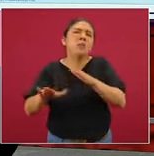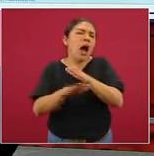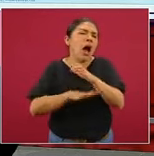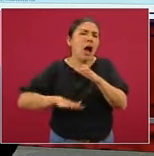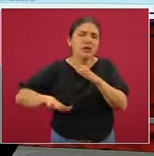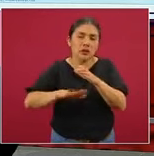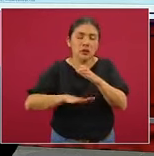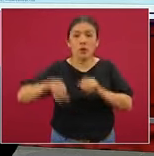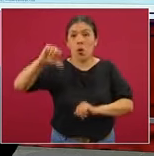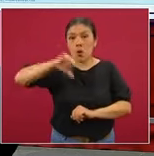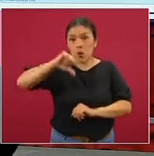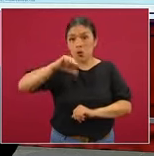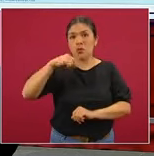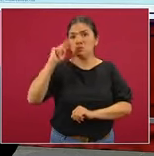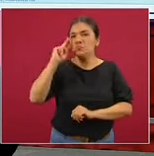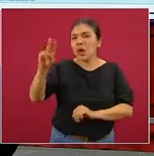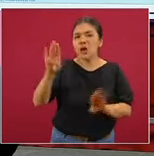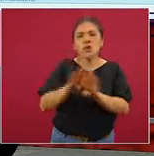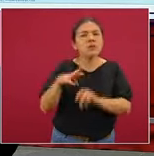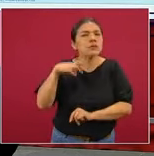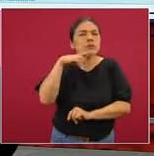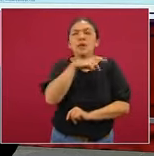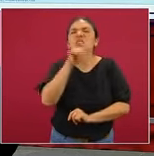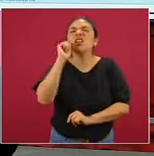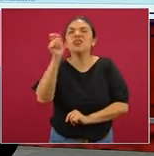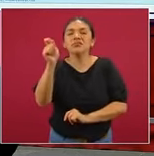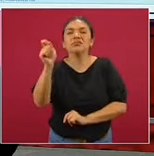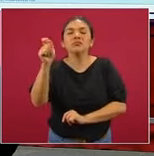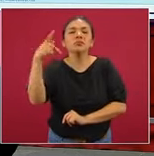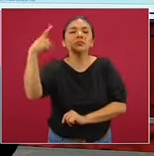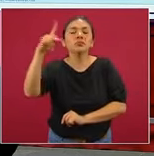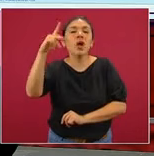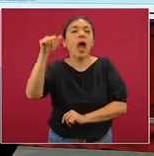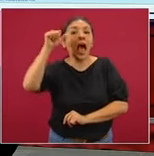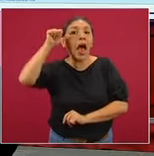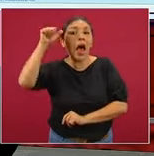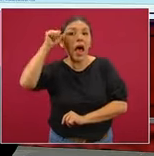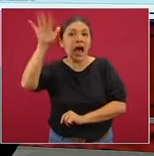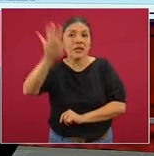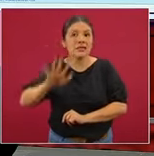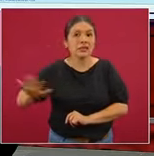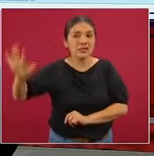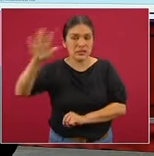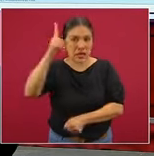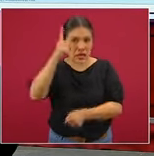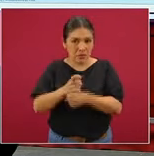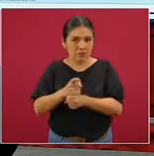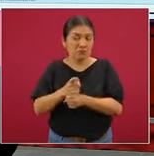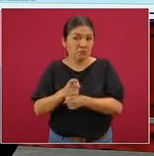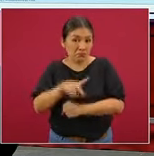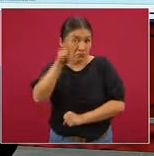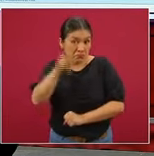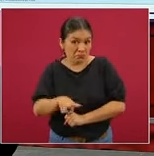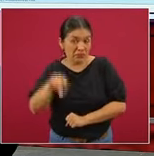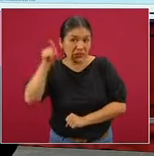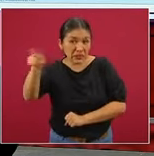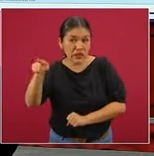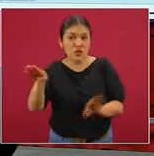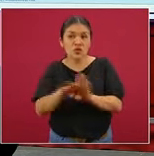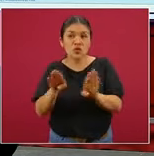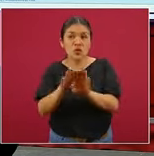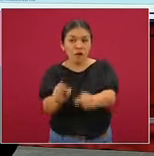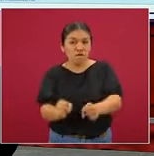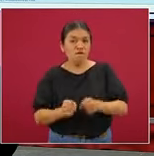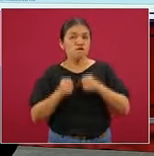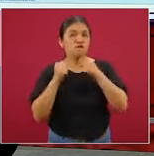bueno, el día de hoy vamos a darle una mirada rápida a la región de Asia, que si bien es cierto, no con la